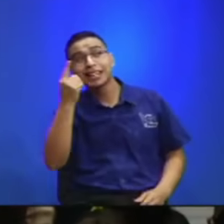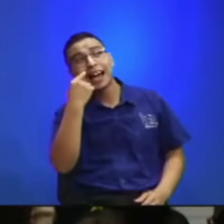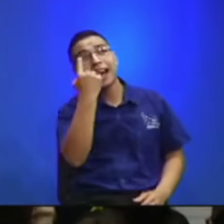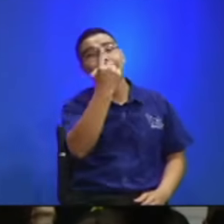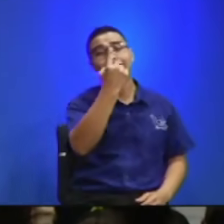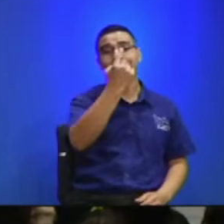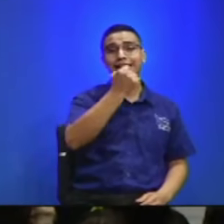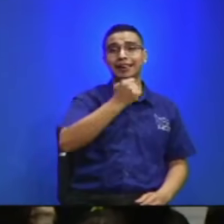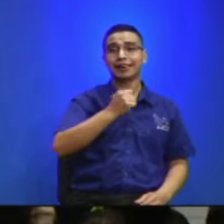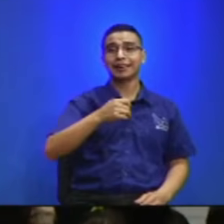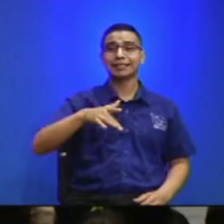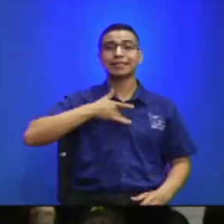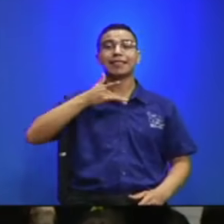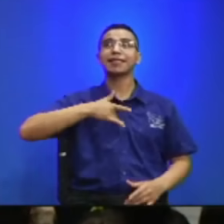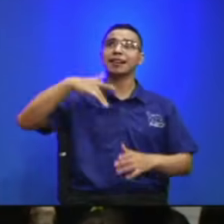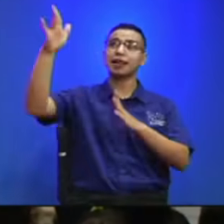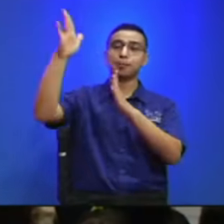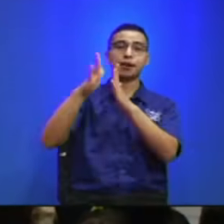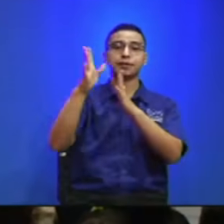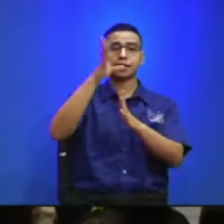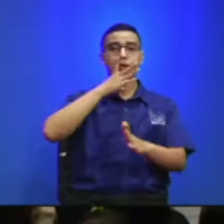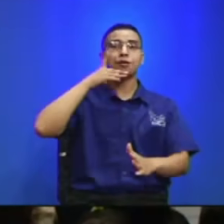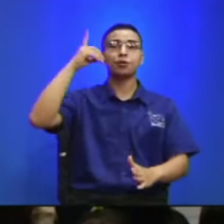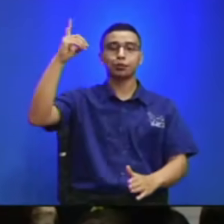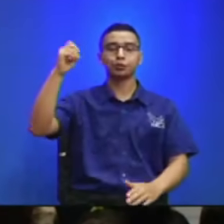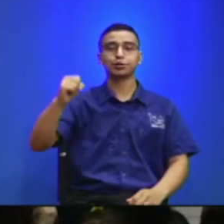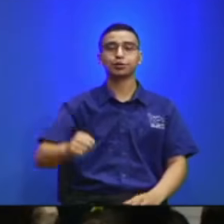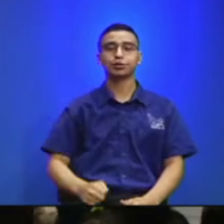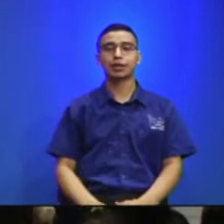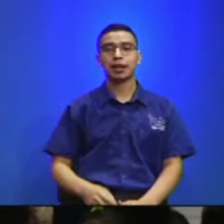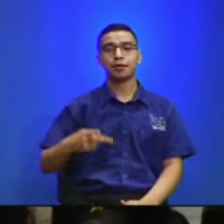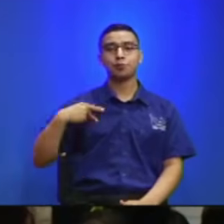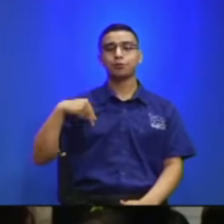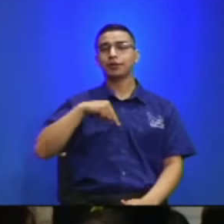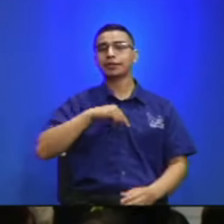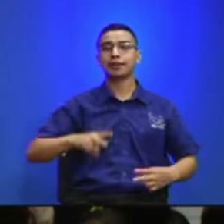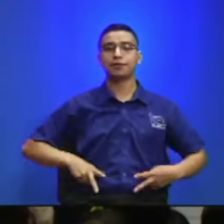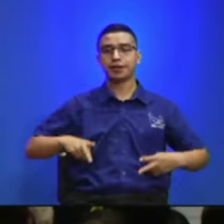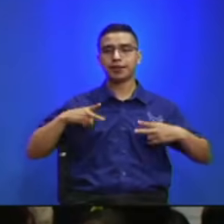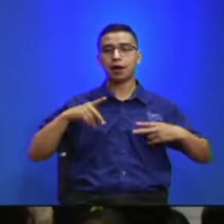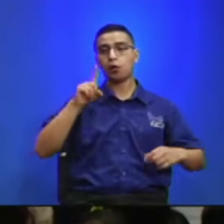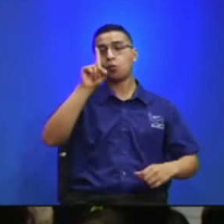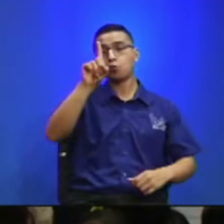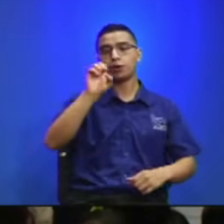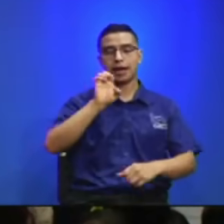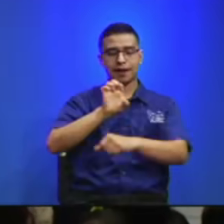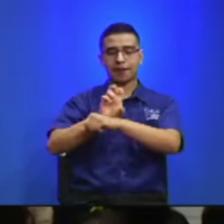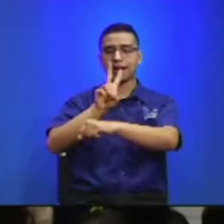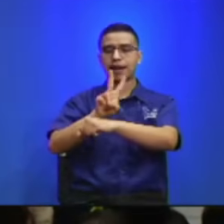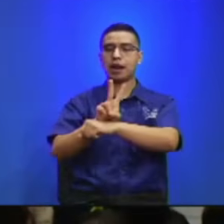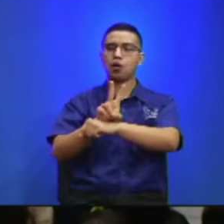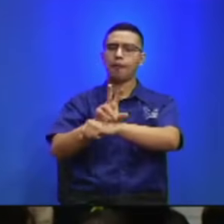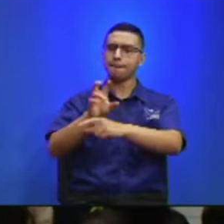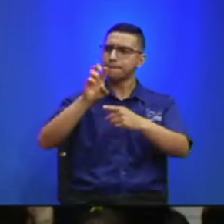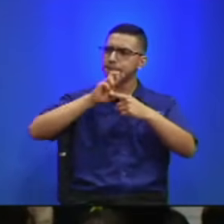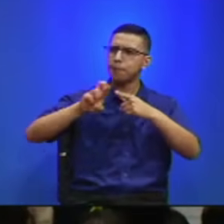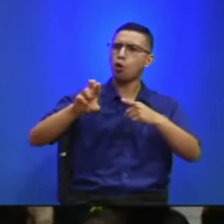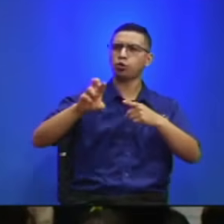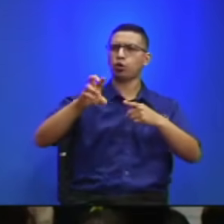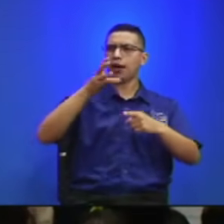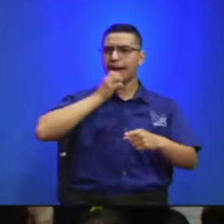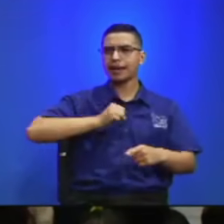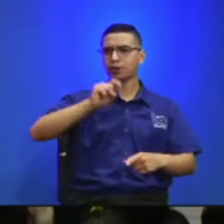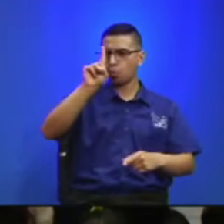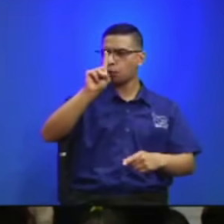juro porque no hay que jurar pero les les aseguro que el evangelio es un deleite pruébalo pruébalo